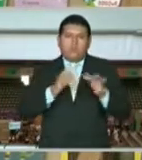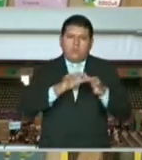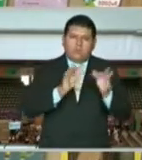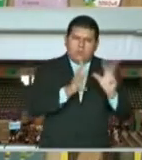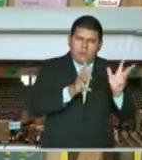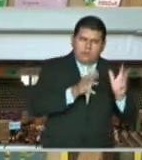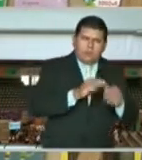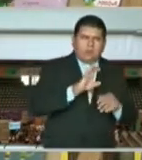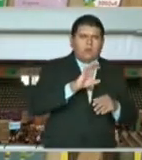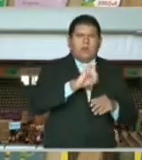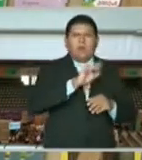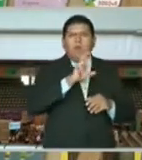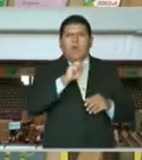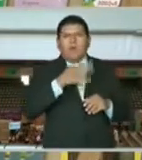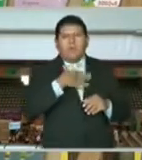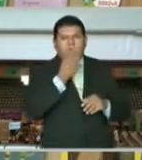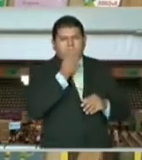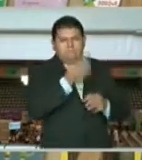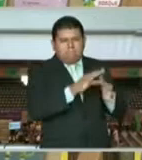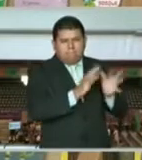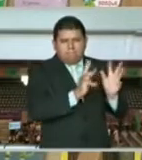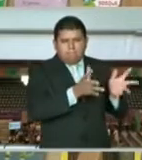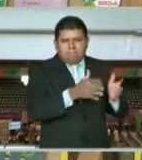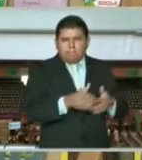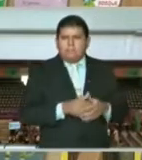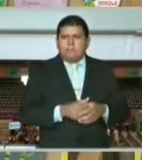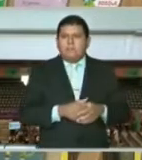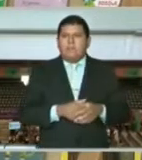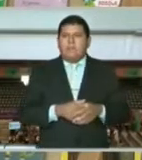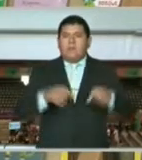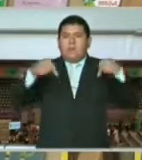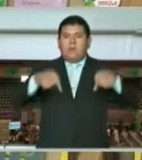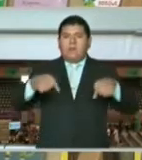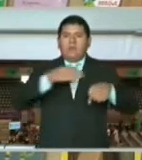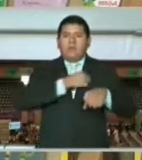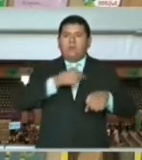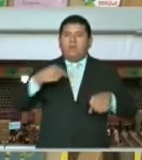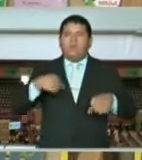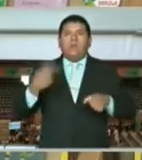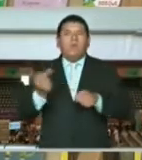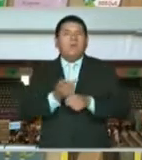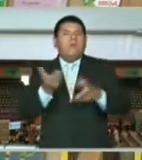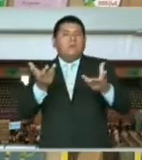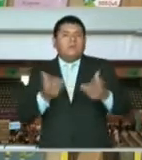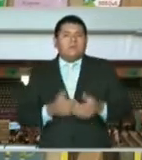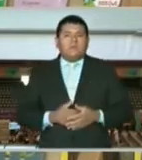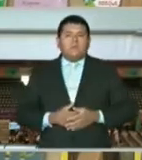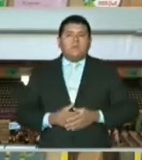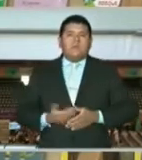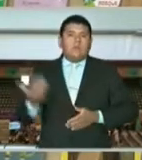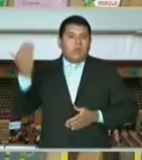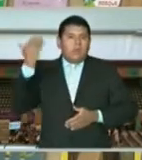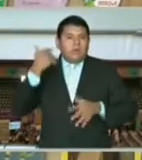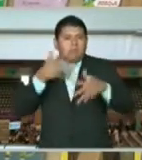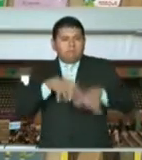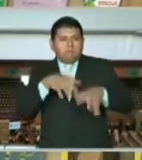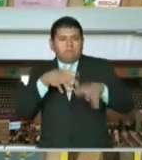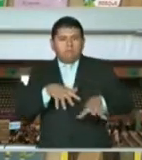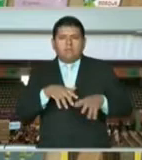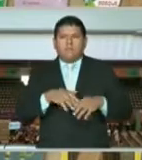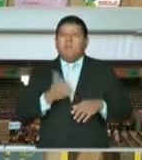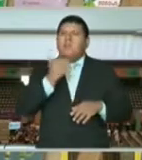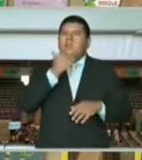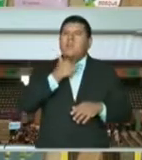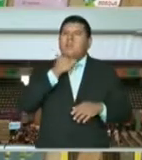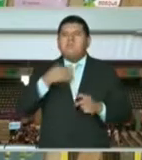Juan Echegaray, el secretario de Gobierno, aquí donde estamos, en los festivales, se vende mucho